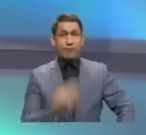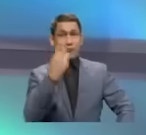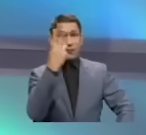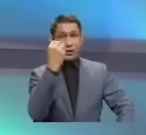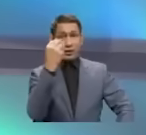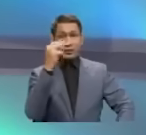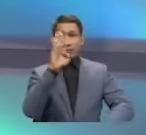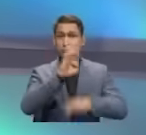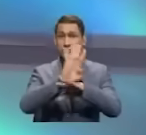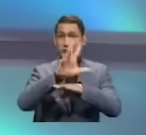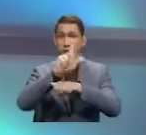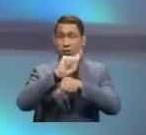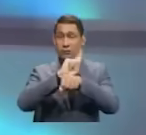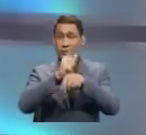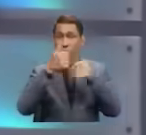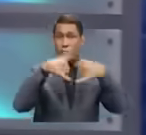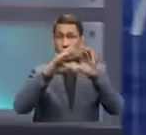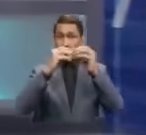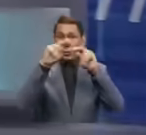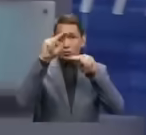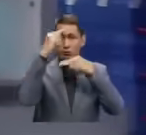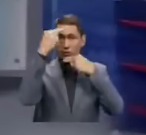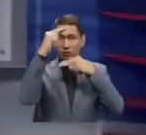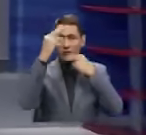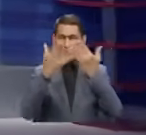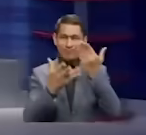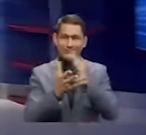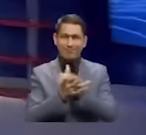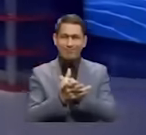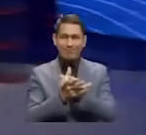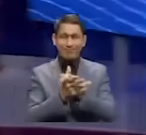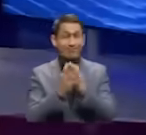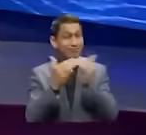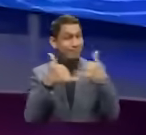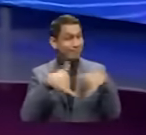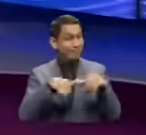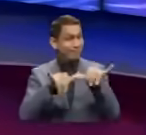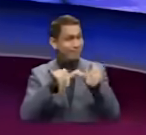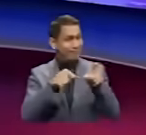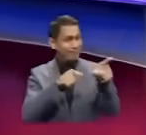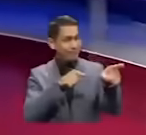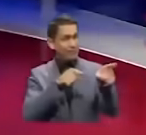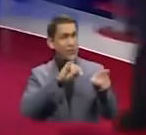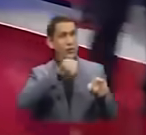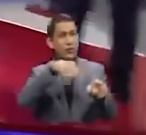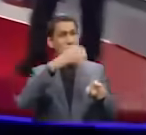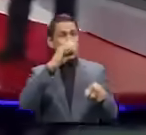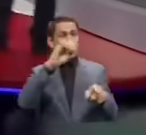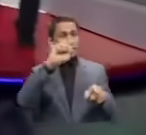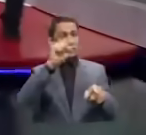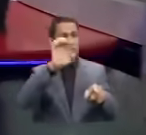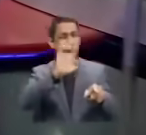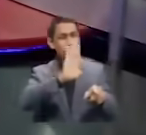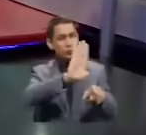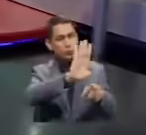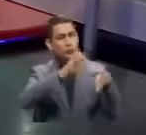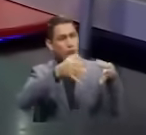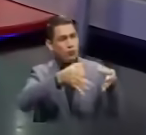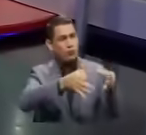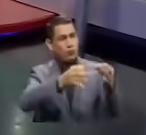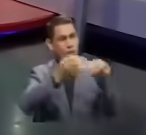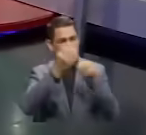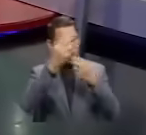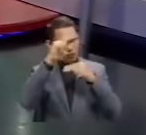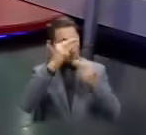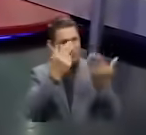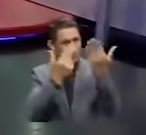Horas con 43 minutos, seguimos con más aquí en la segunda emisión de El Noticiero, pero ahora es momento de Crónica Viva con el estilo único del mejor José Delgado. ¿Qué